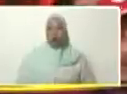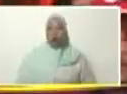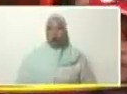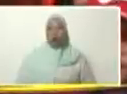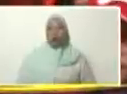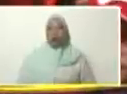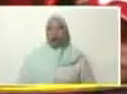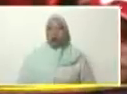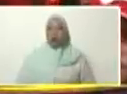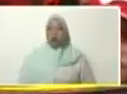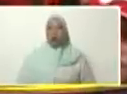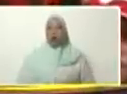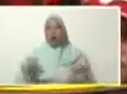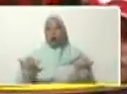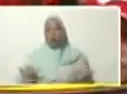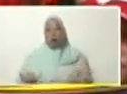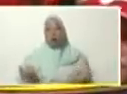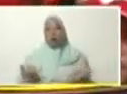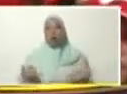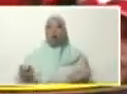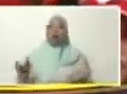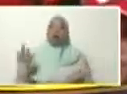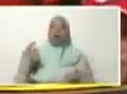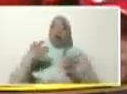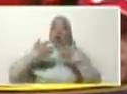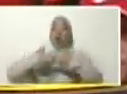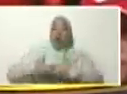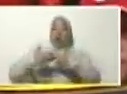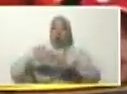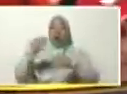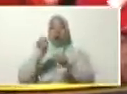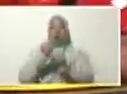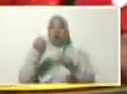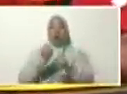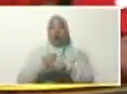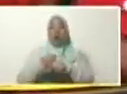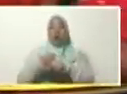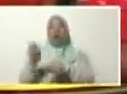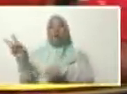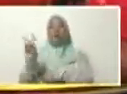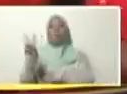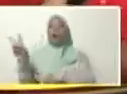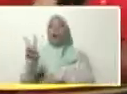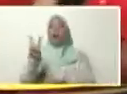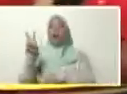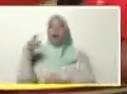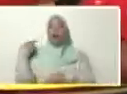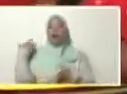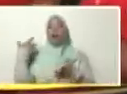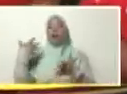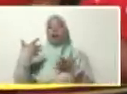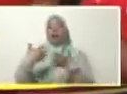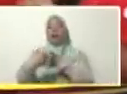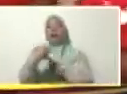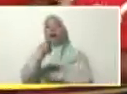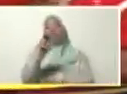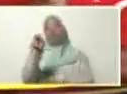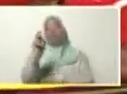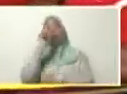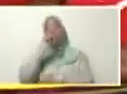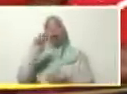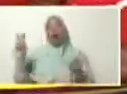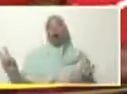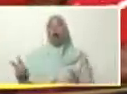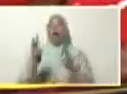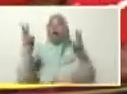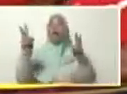Que desde aquí, desde el seno de la industria petrolera, a 20 años de nuestra gran victoria con el pueblo,